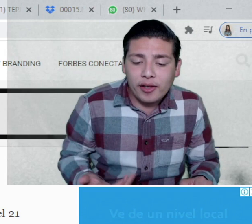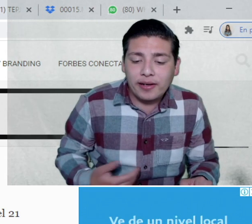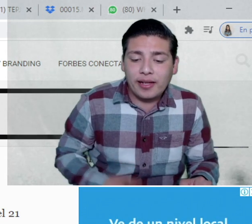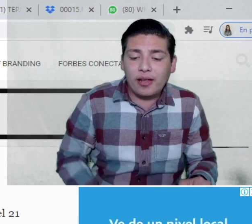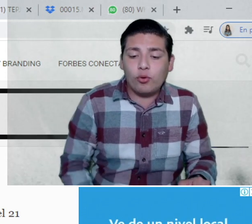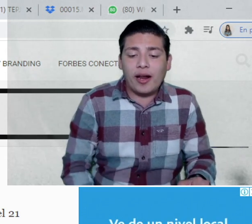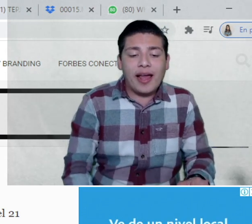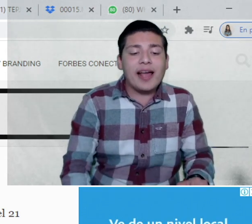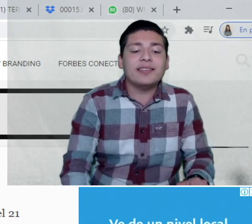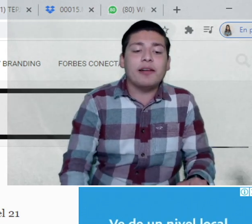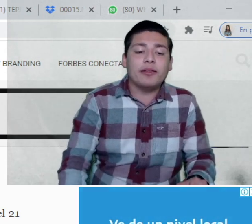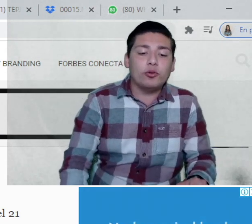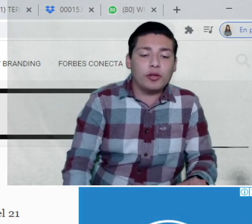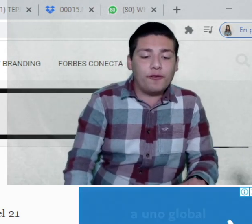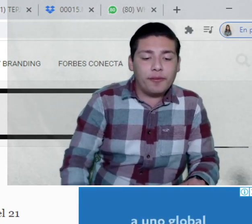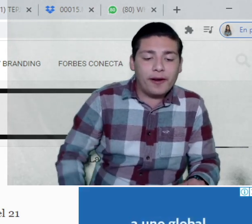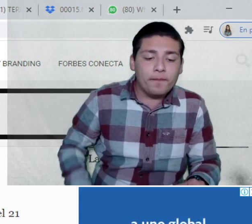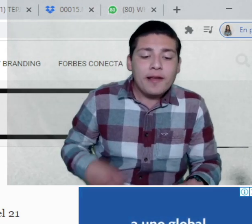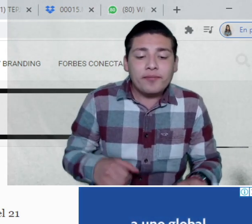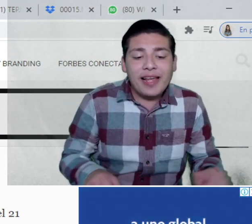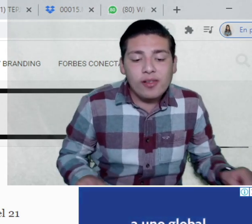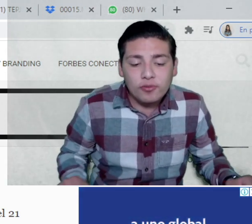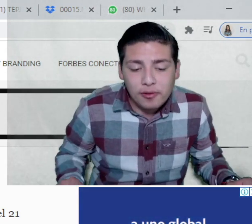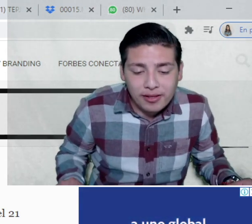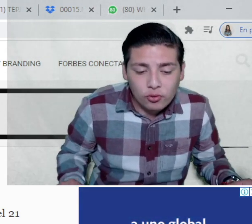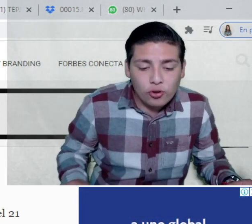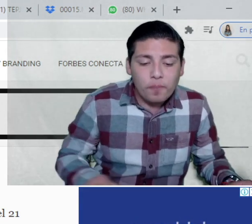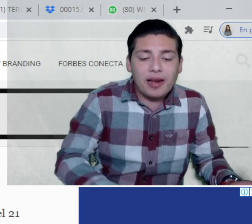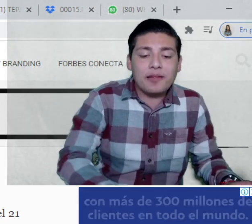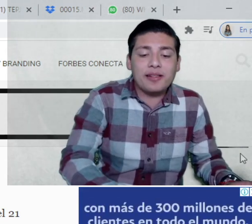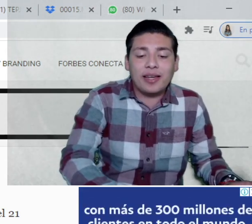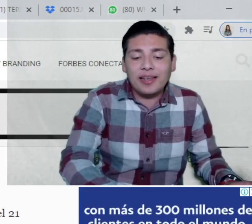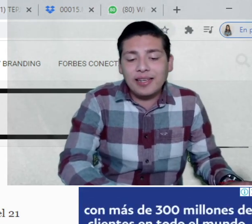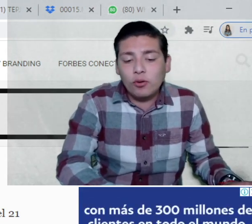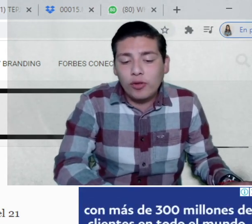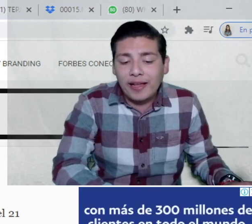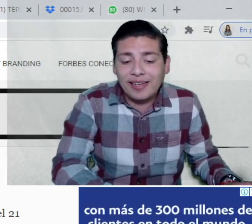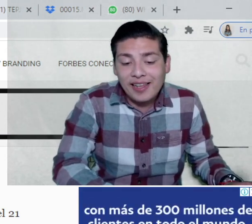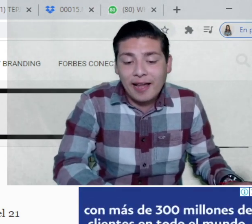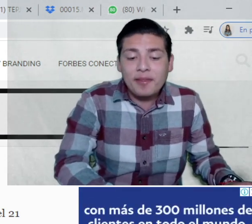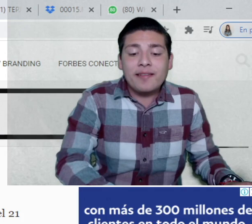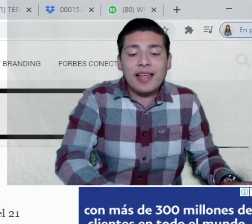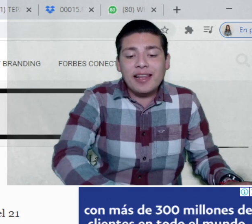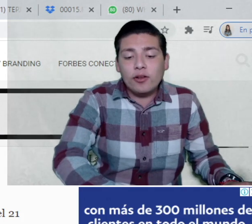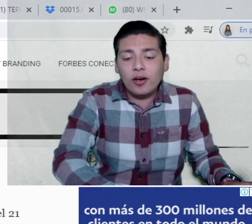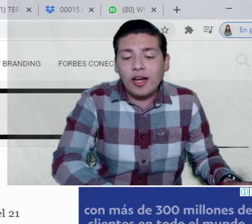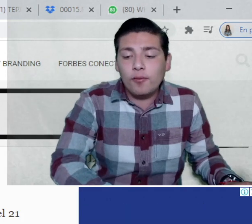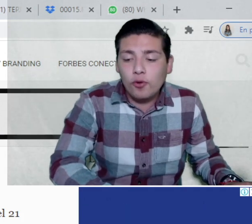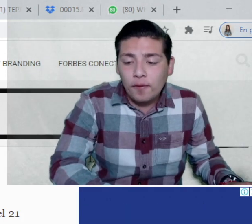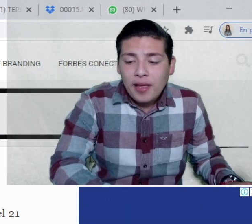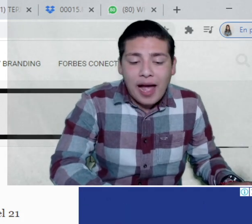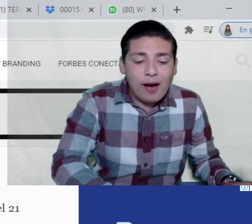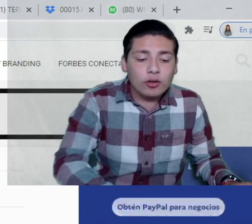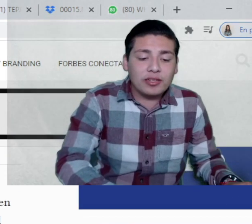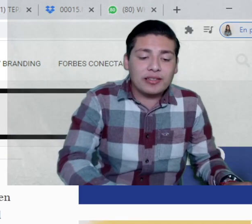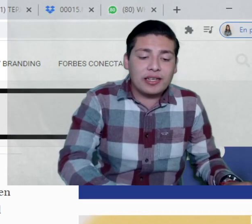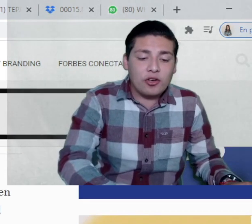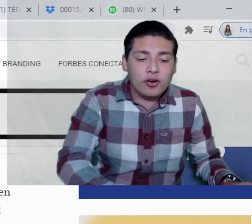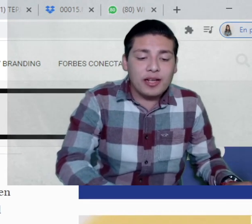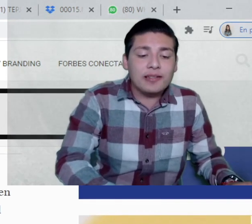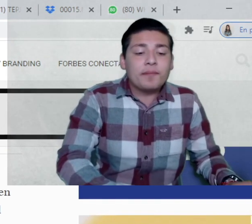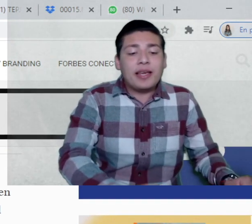una orden que durará hasta el 21 de febrero del 2021 para limitar la salida del hidrocarburo a